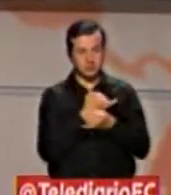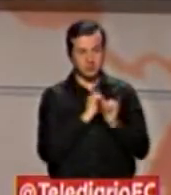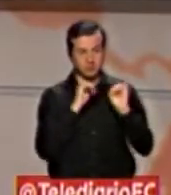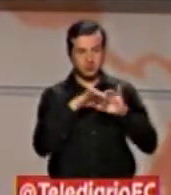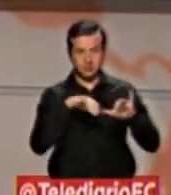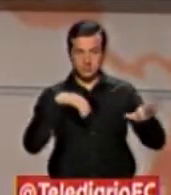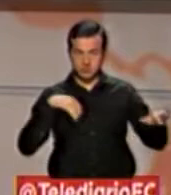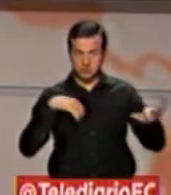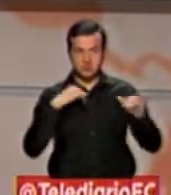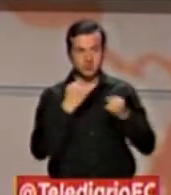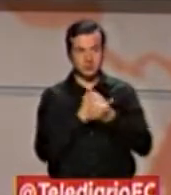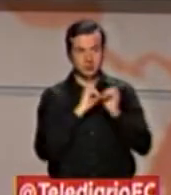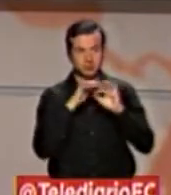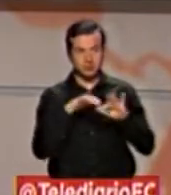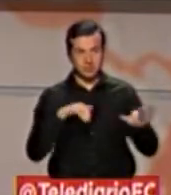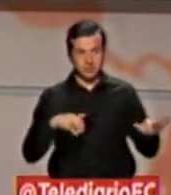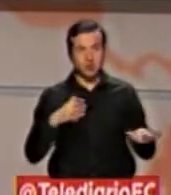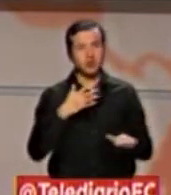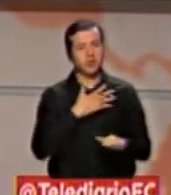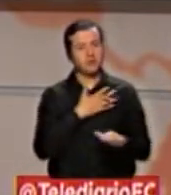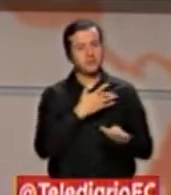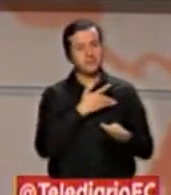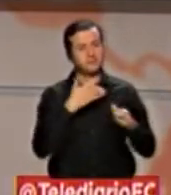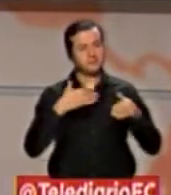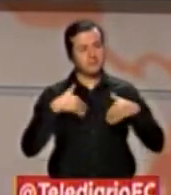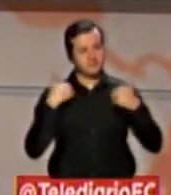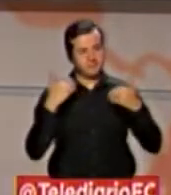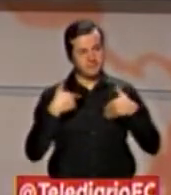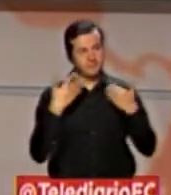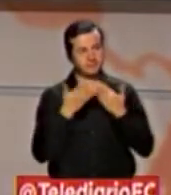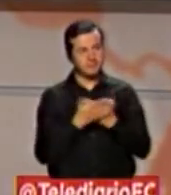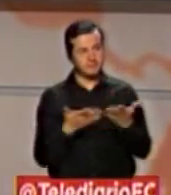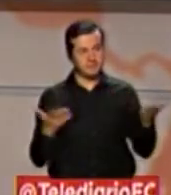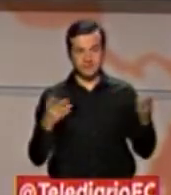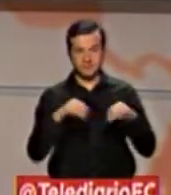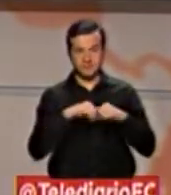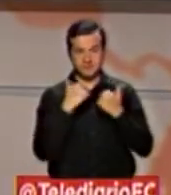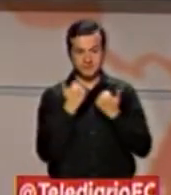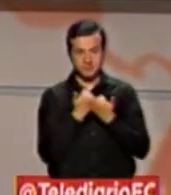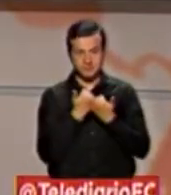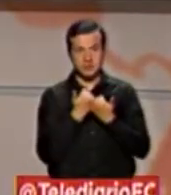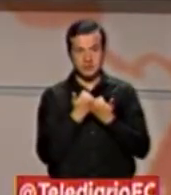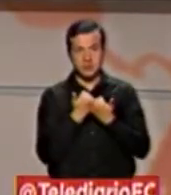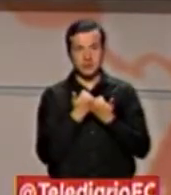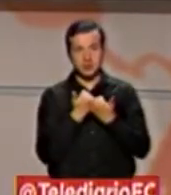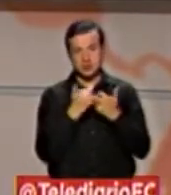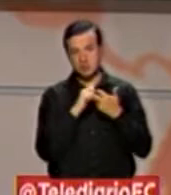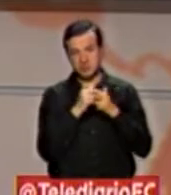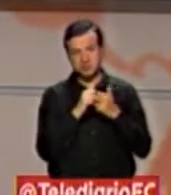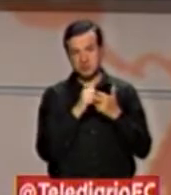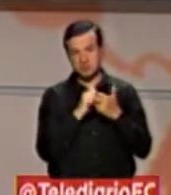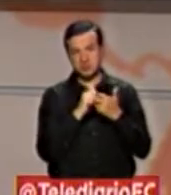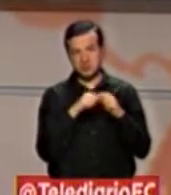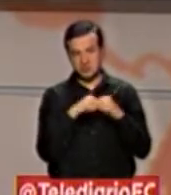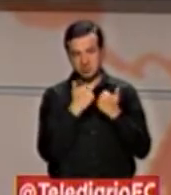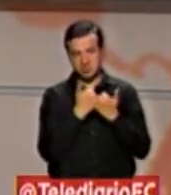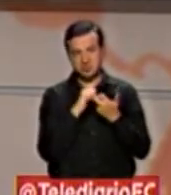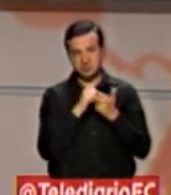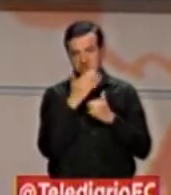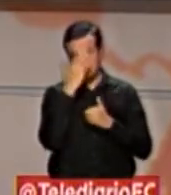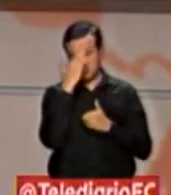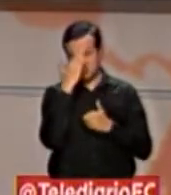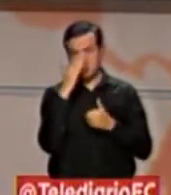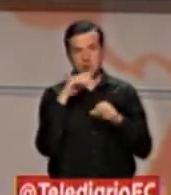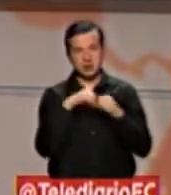las funciones. En ese sentido, yo me contento de que esta legislatura tiene un, a pesar de los cuestionamientos que son públicos,